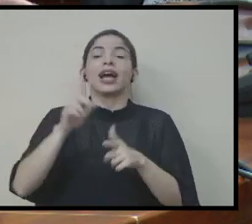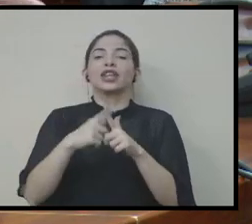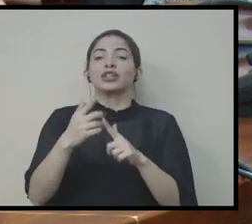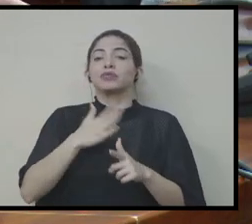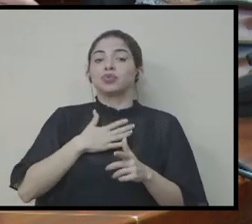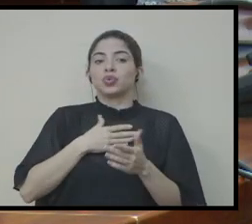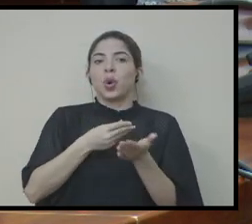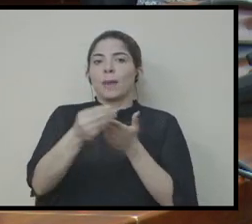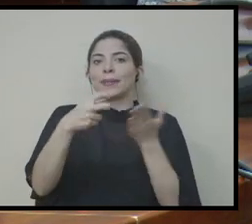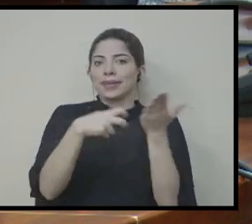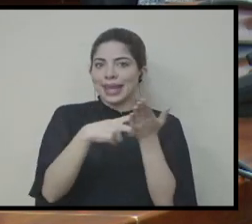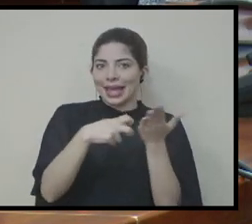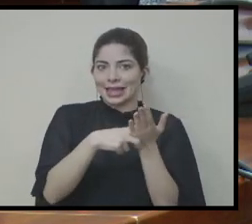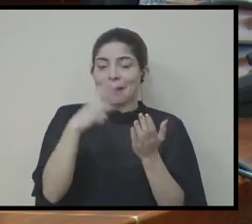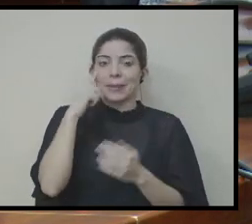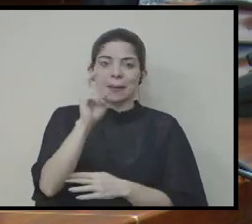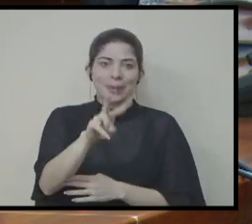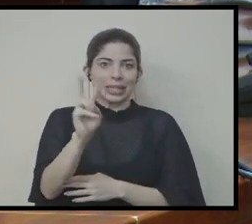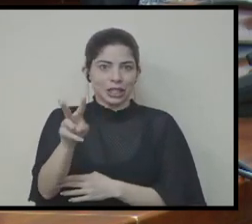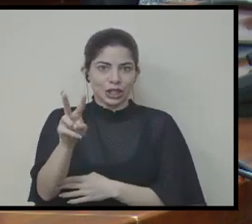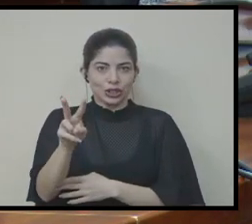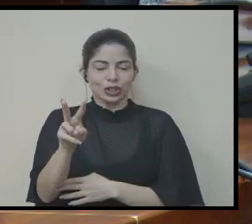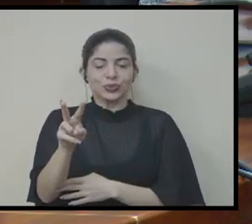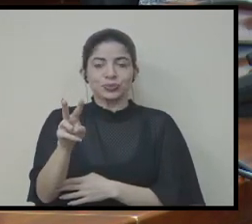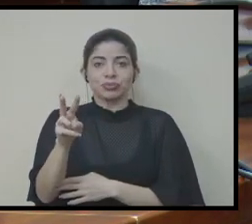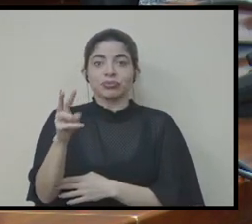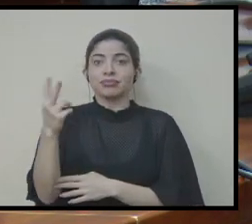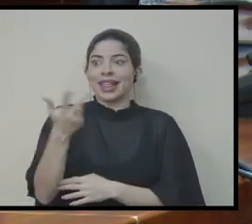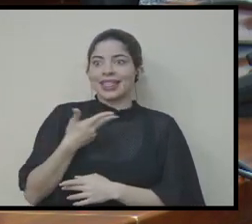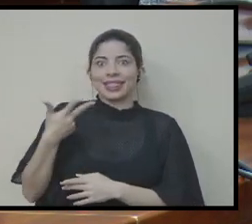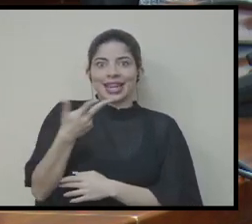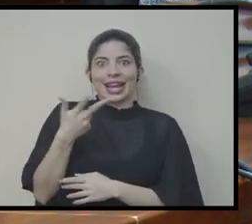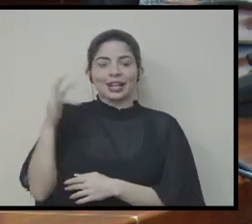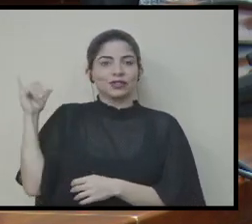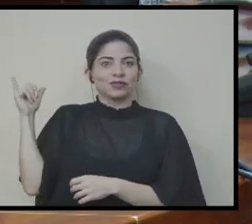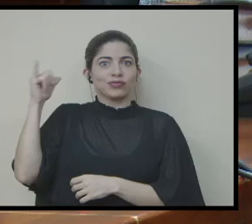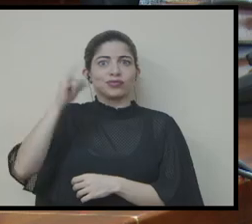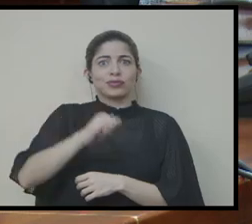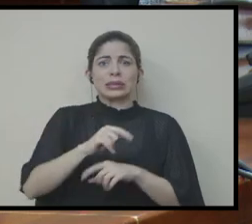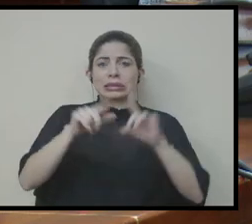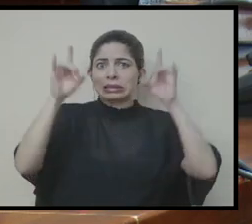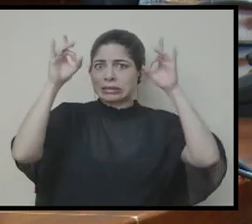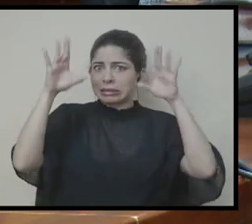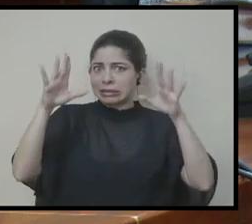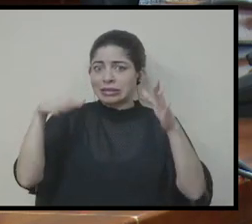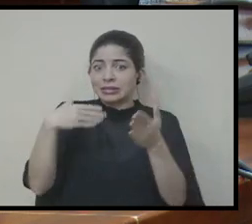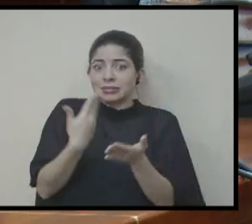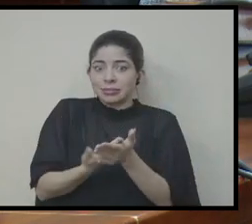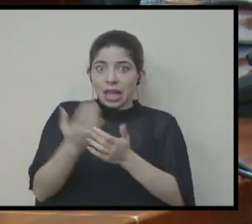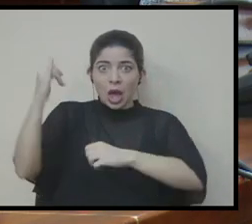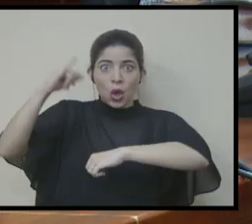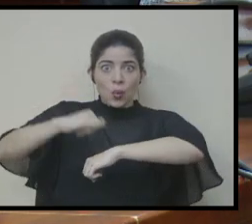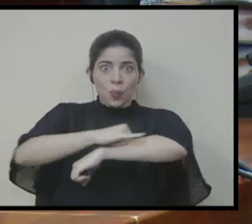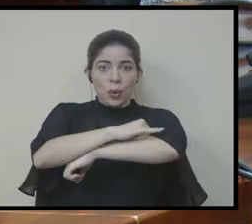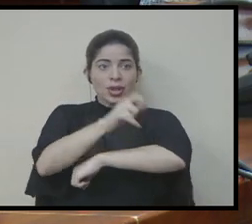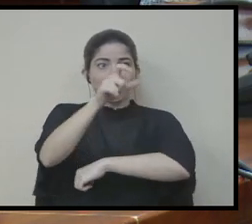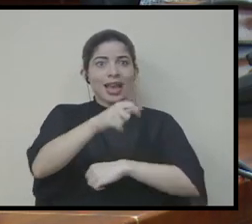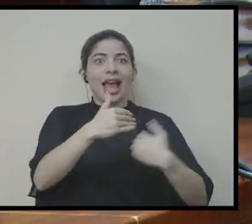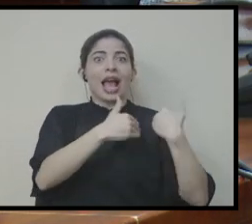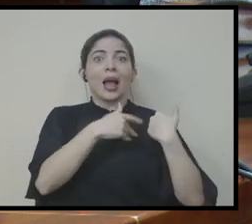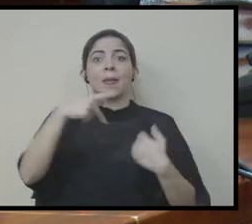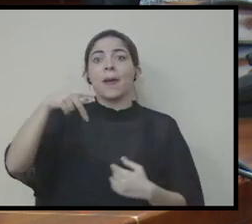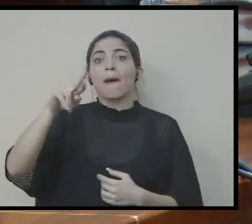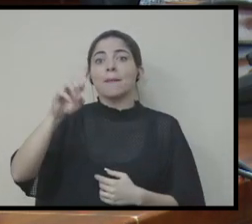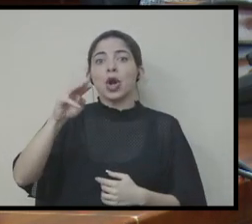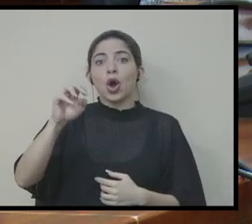entonces compramos el boleto para el 22, y veníamos los tres y toda la tragedia, ¿verdad? Llego al aeropuerto y está el encargado de Procomer